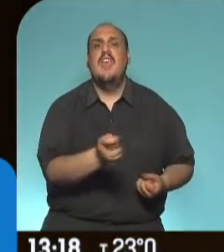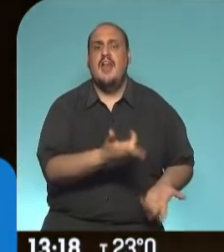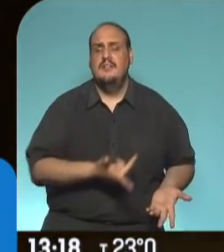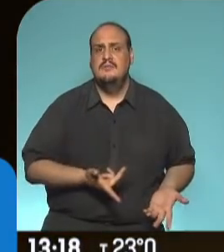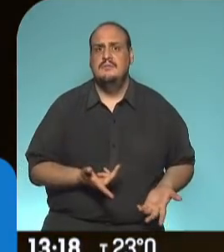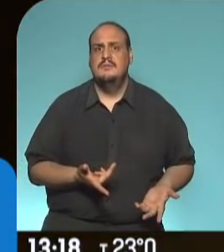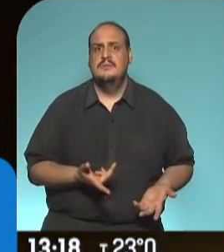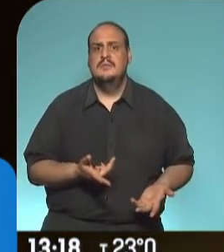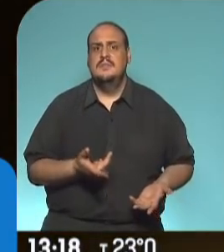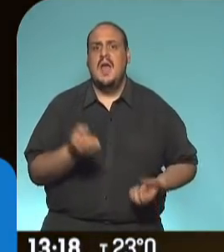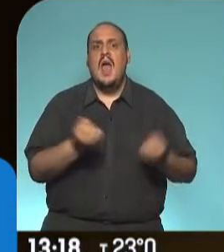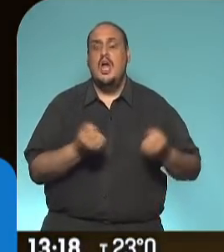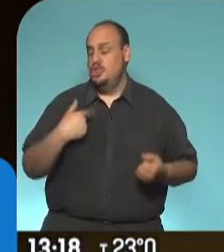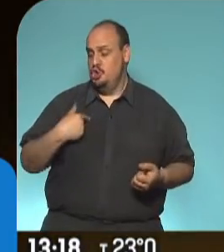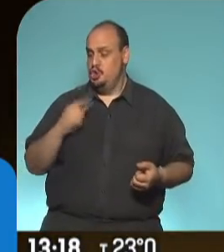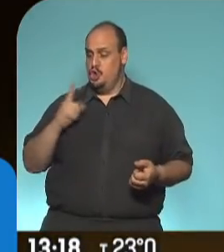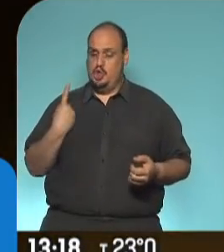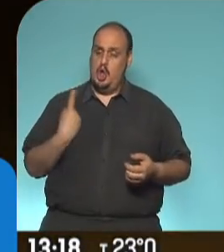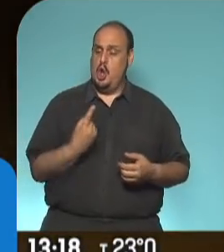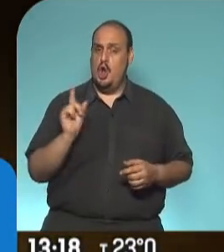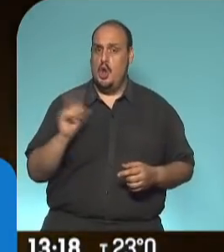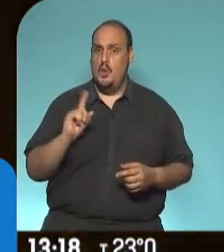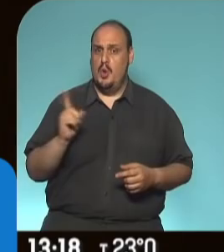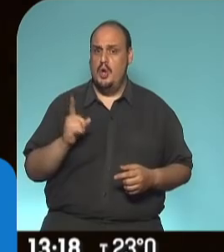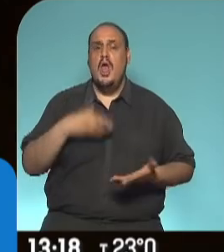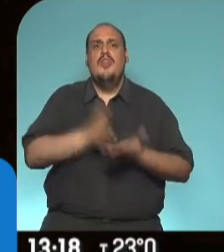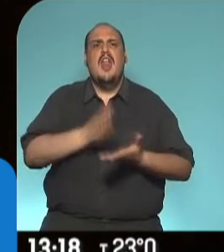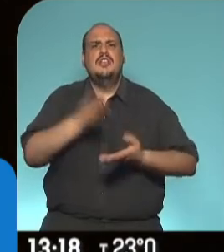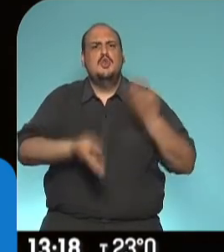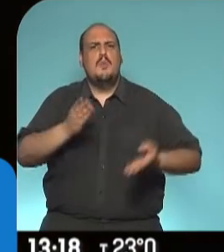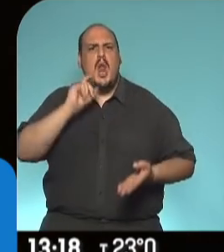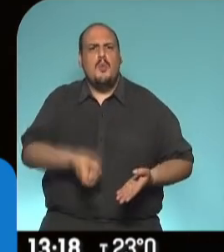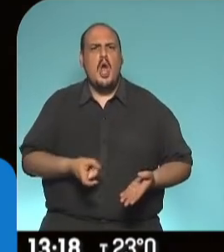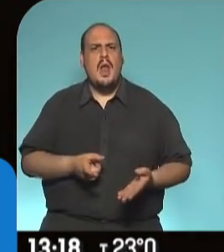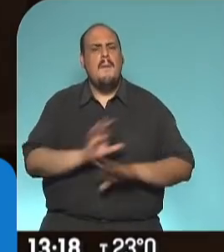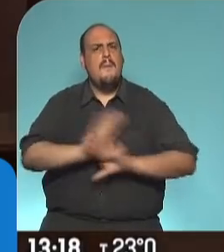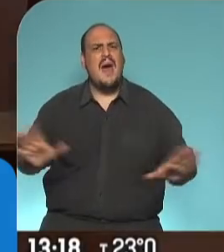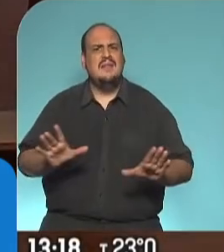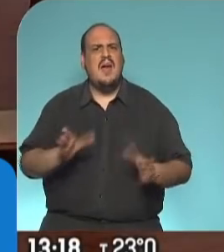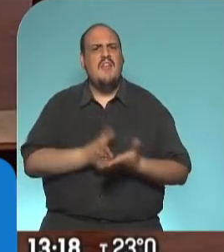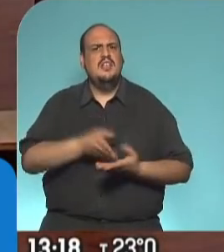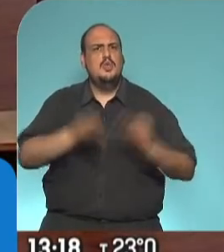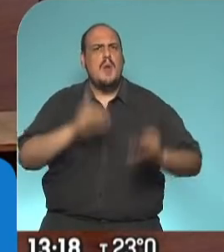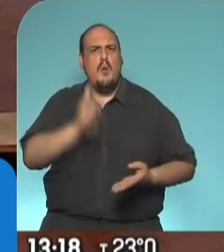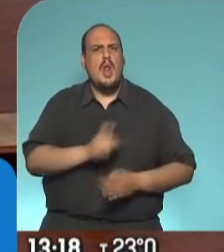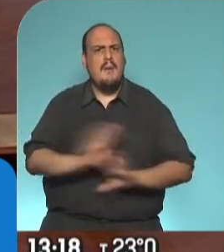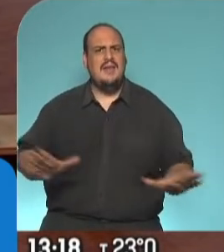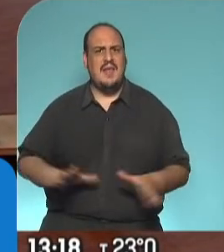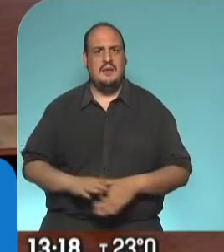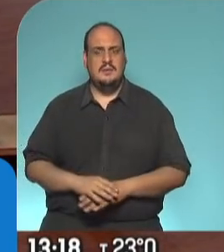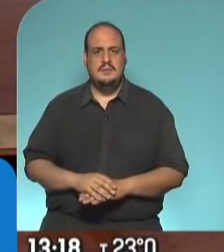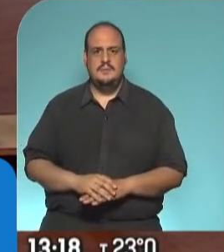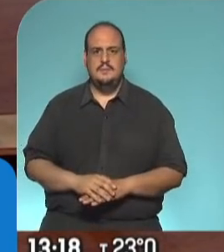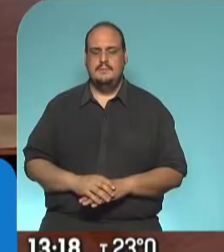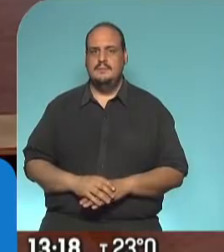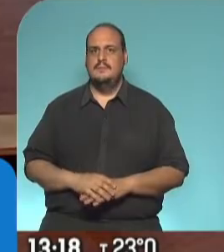la representación mía. No violen los derechos humanos. Dejen de violar los derechos humanos.